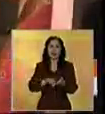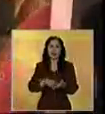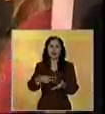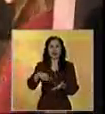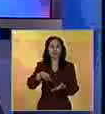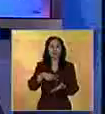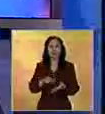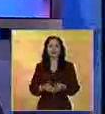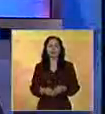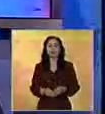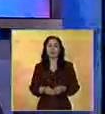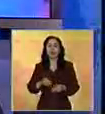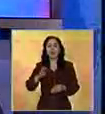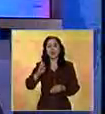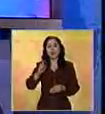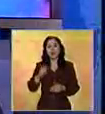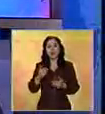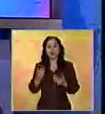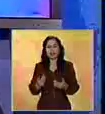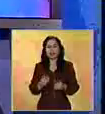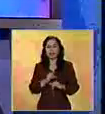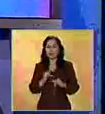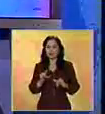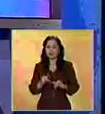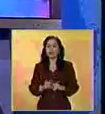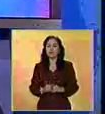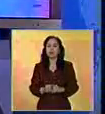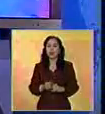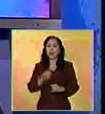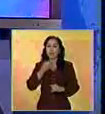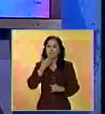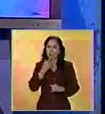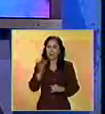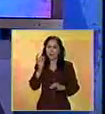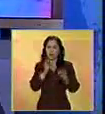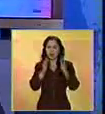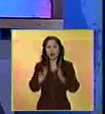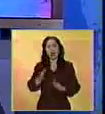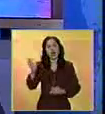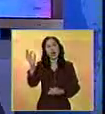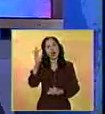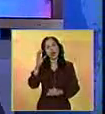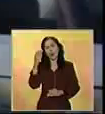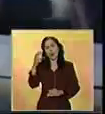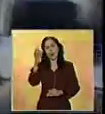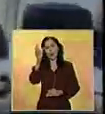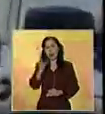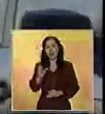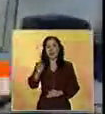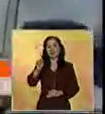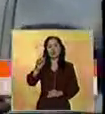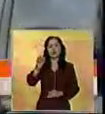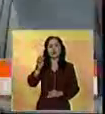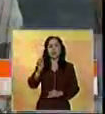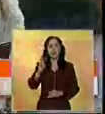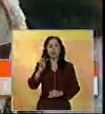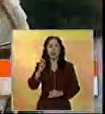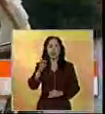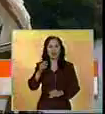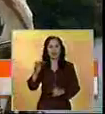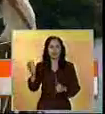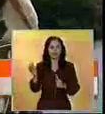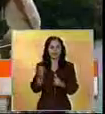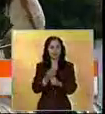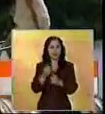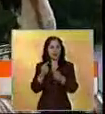tomas. Y de Belinda ahora les hablamos de la bellísima actriz y presentadora colombiana, Sofía Vergara, quien fue pillada infragante